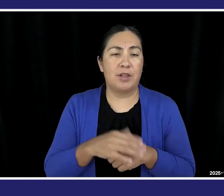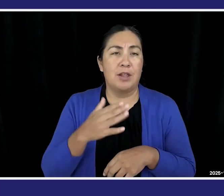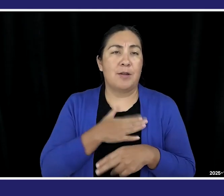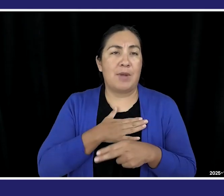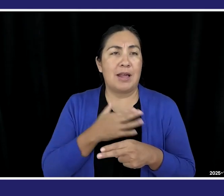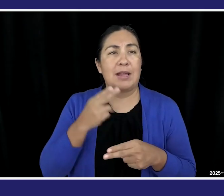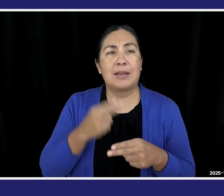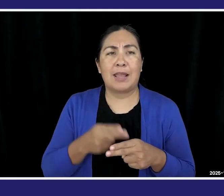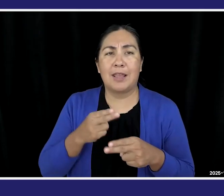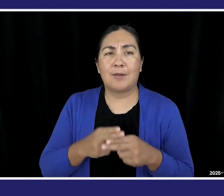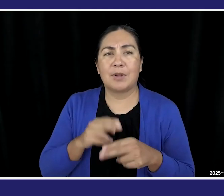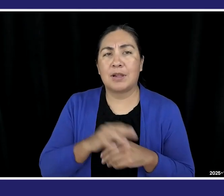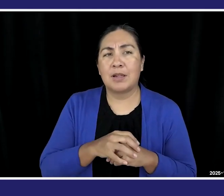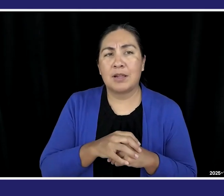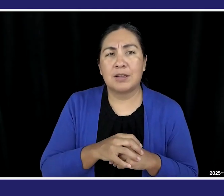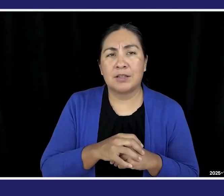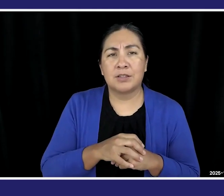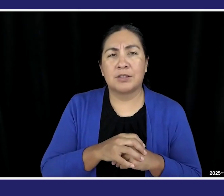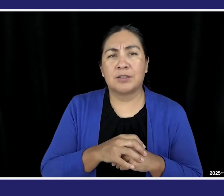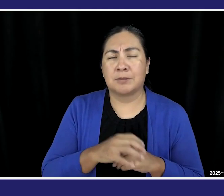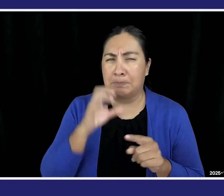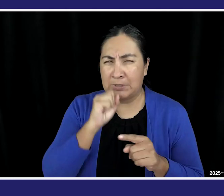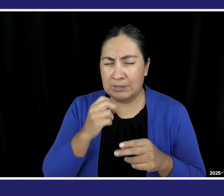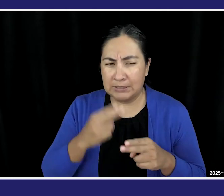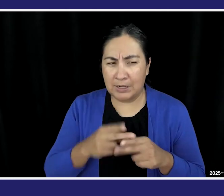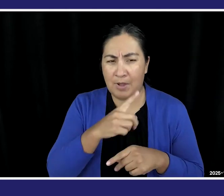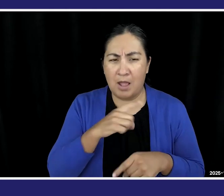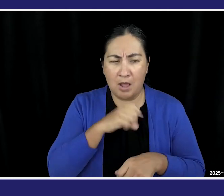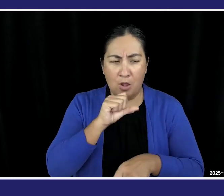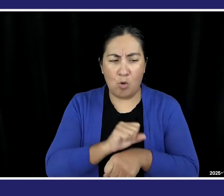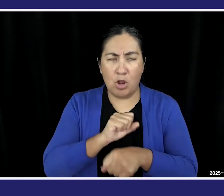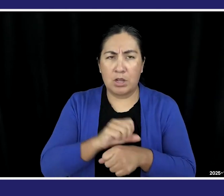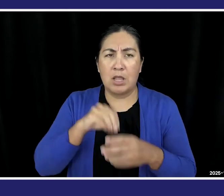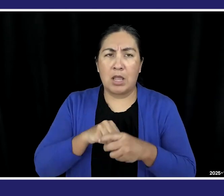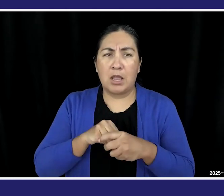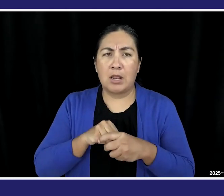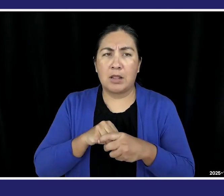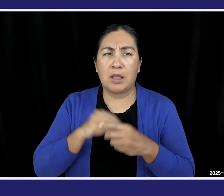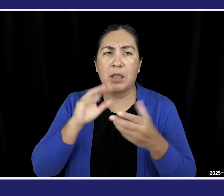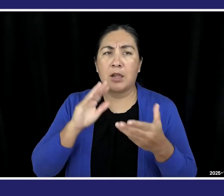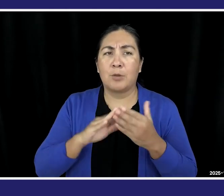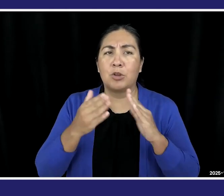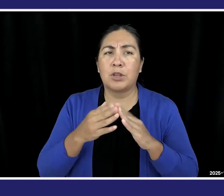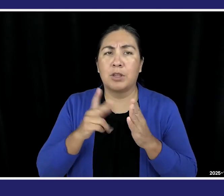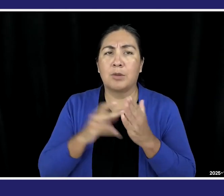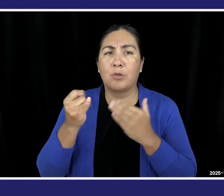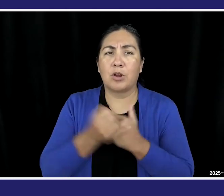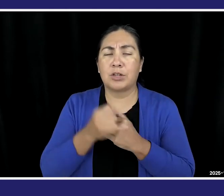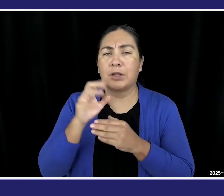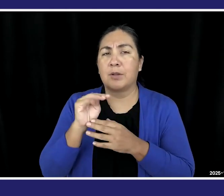como gerente del programa Viviendo con Amor. Es un CITEP con el proyecto de California para la reducción